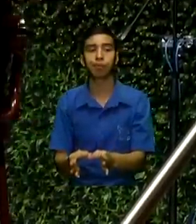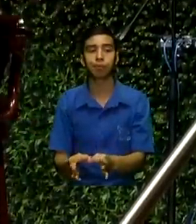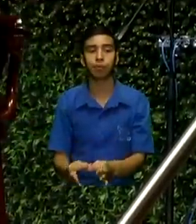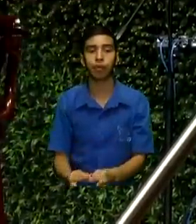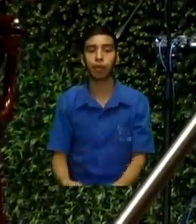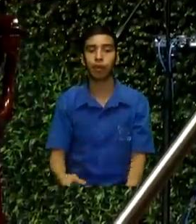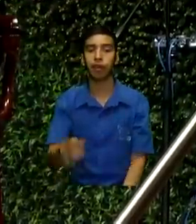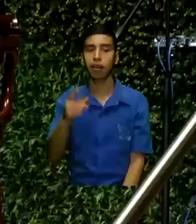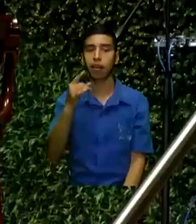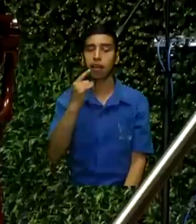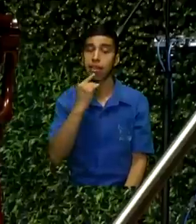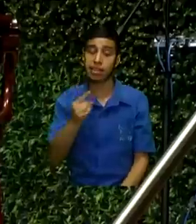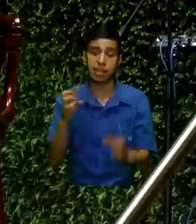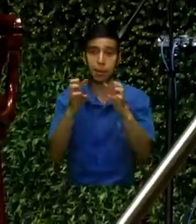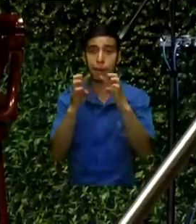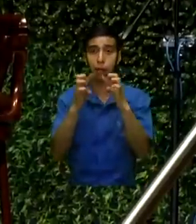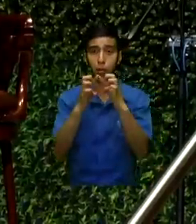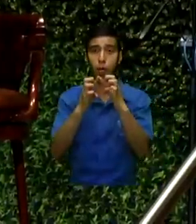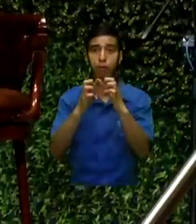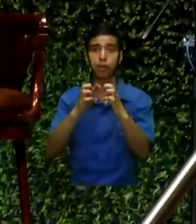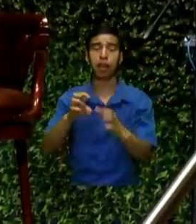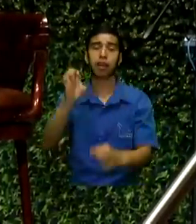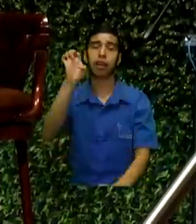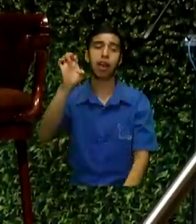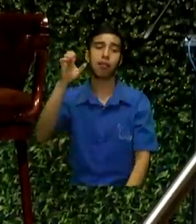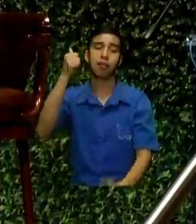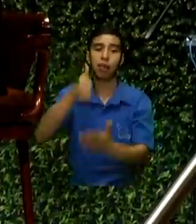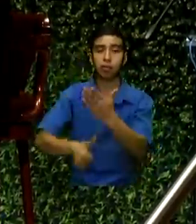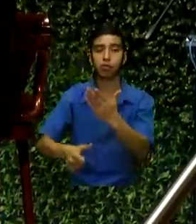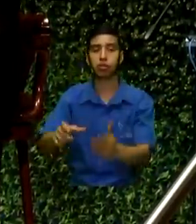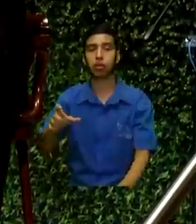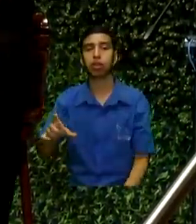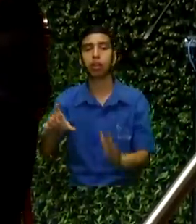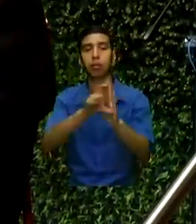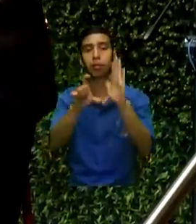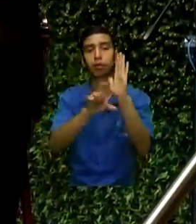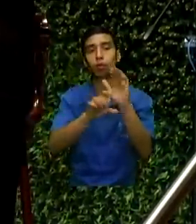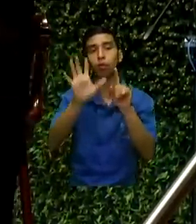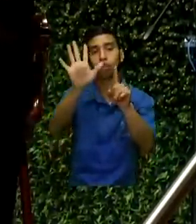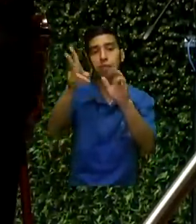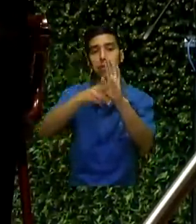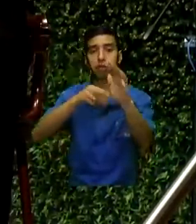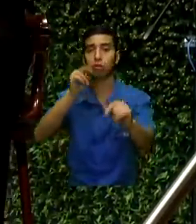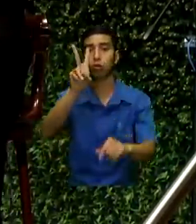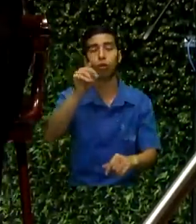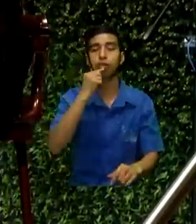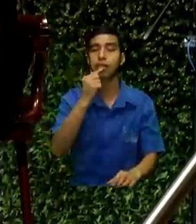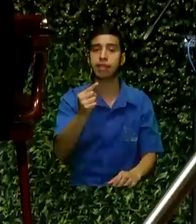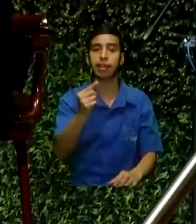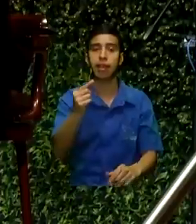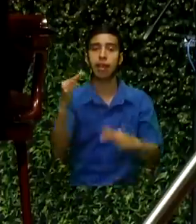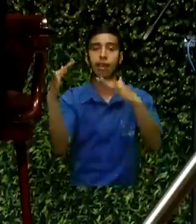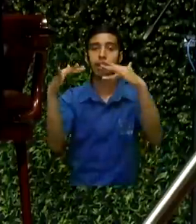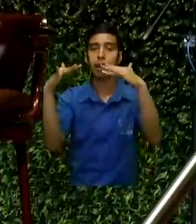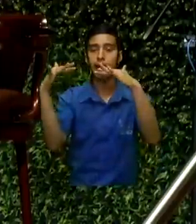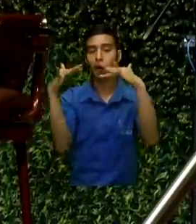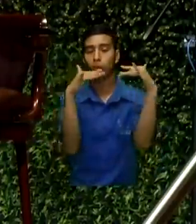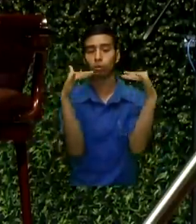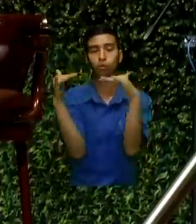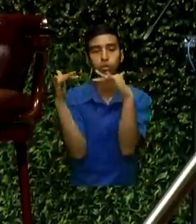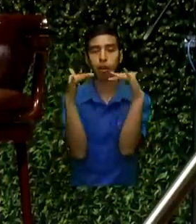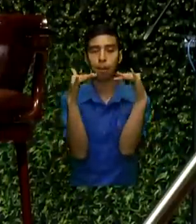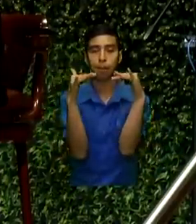Entonces dice el mismo apóstol Pablo en Efesios capítulo 6 verso 12. Porque nuestra lucha,